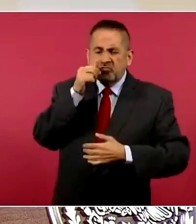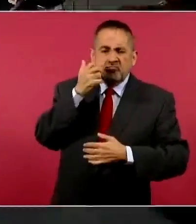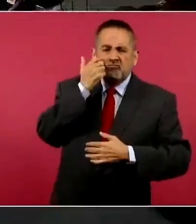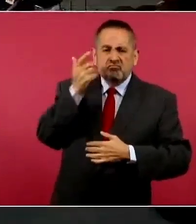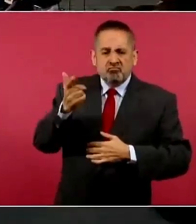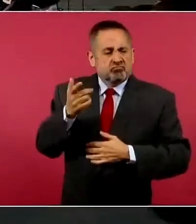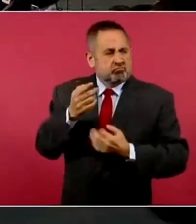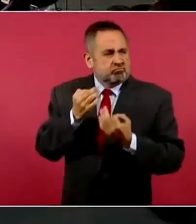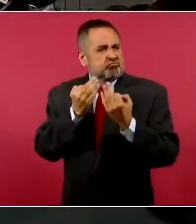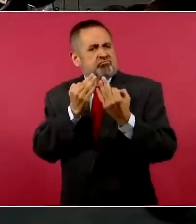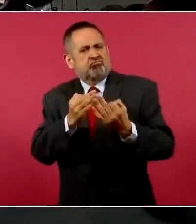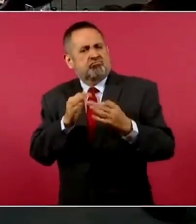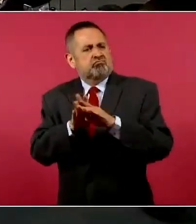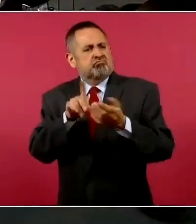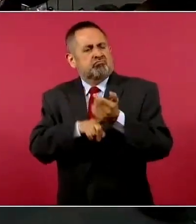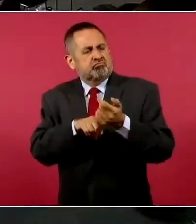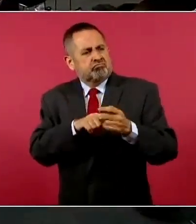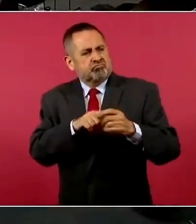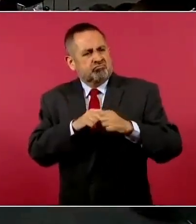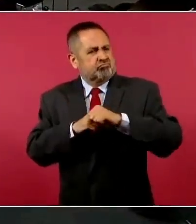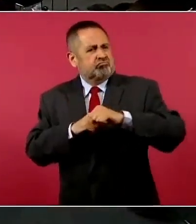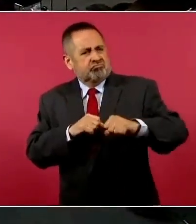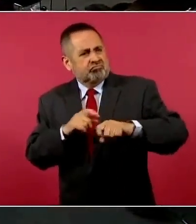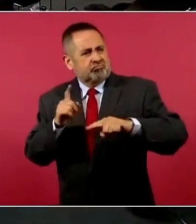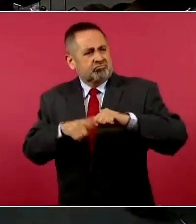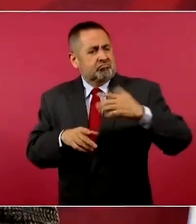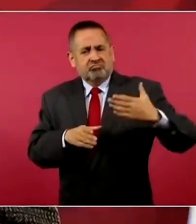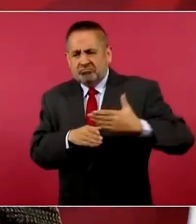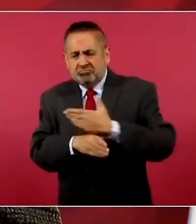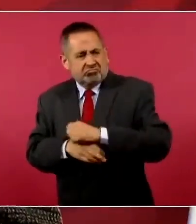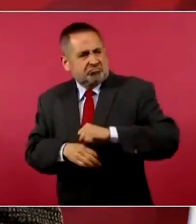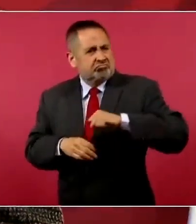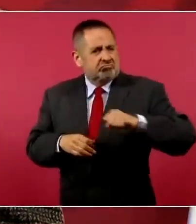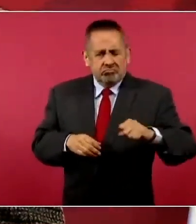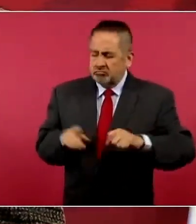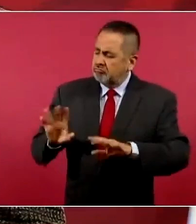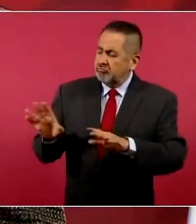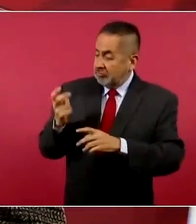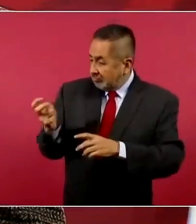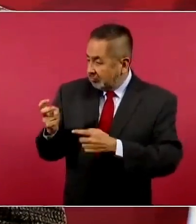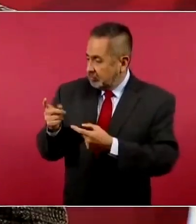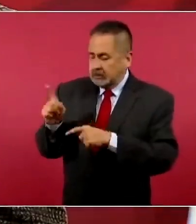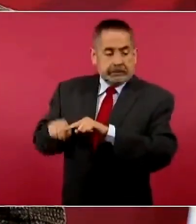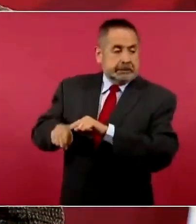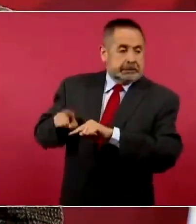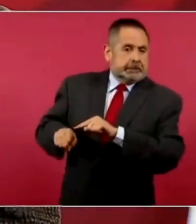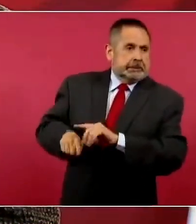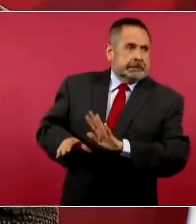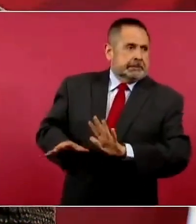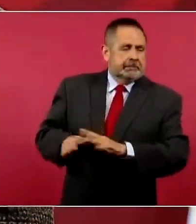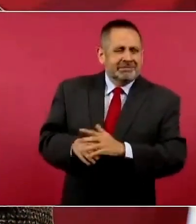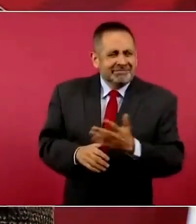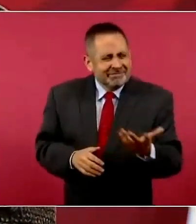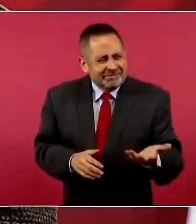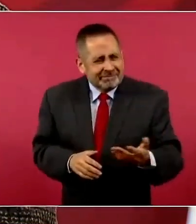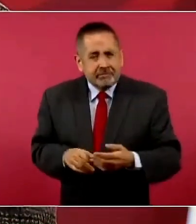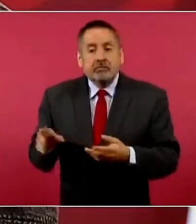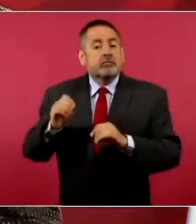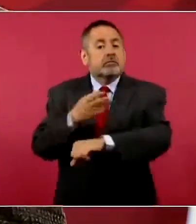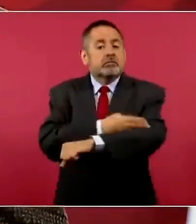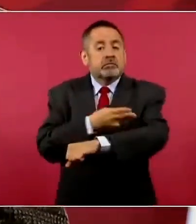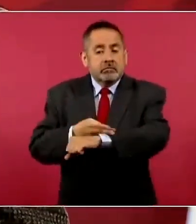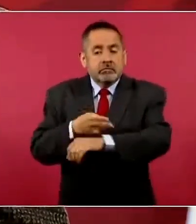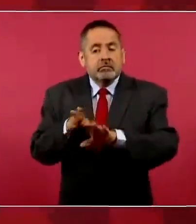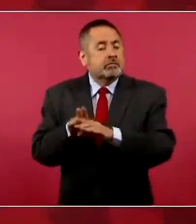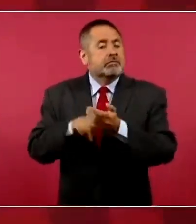enfrentó a los invasores ¿Cómo vas a estar pensando en Madero si